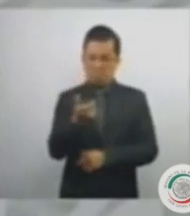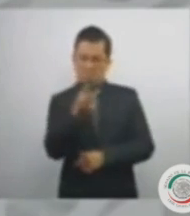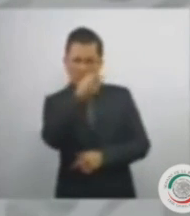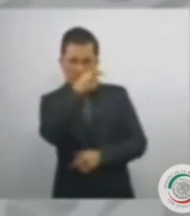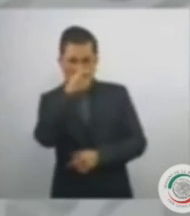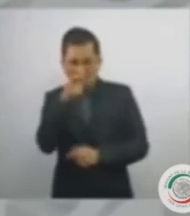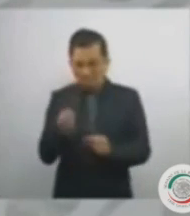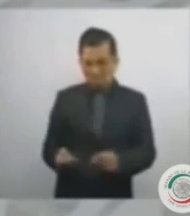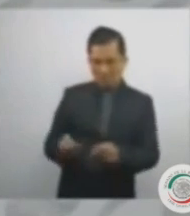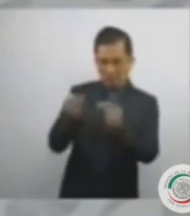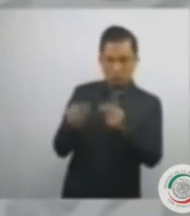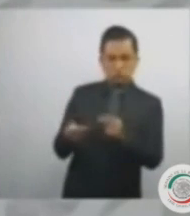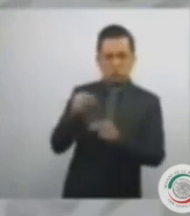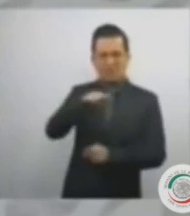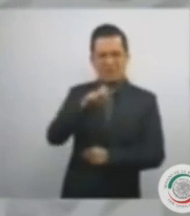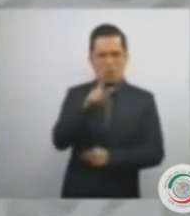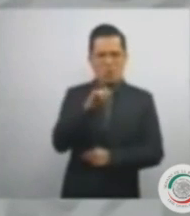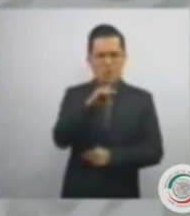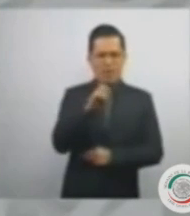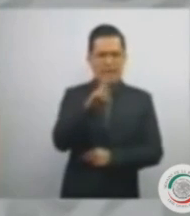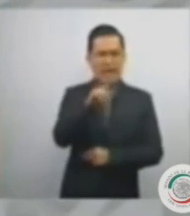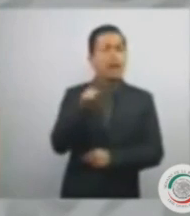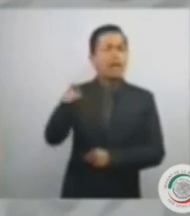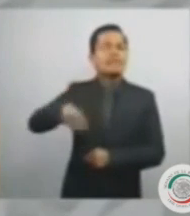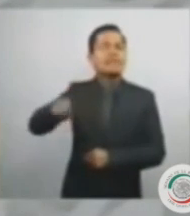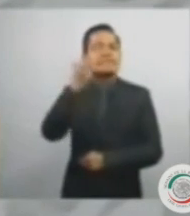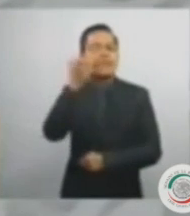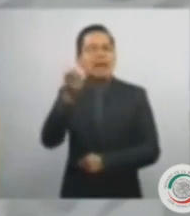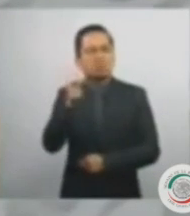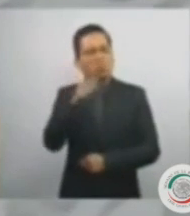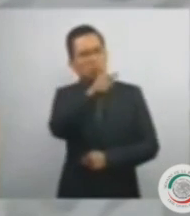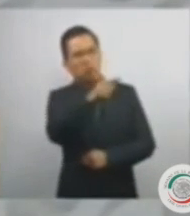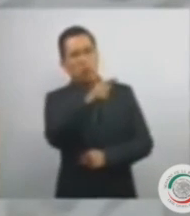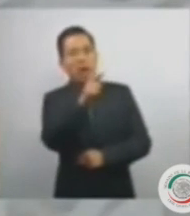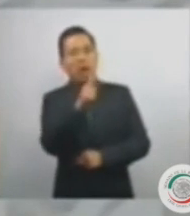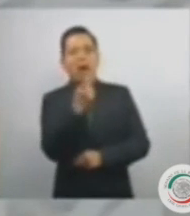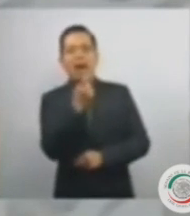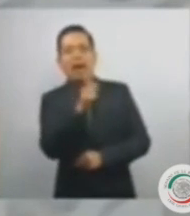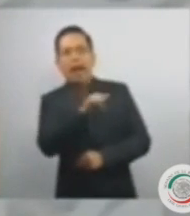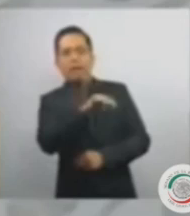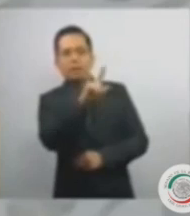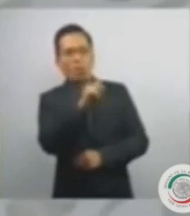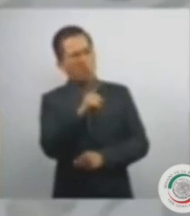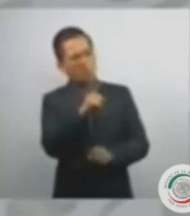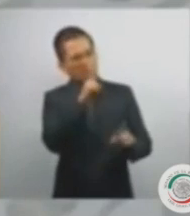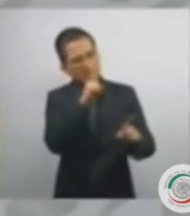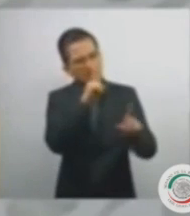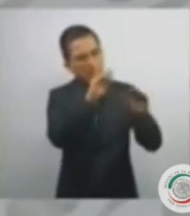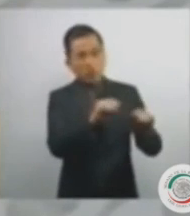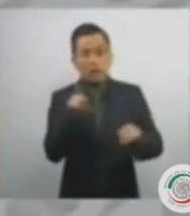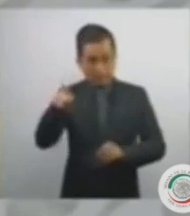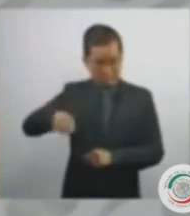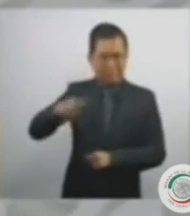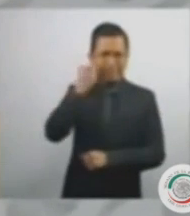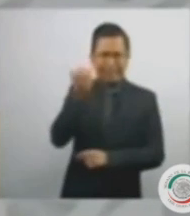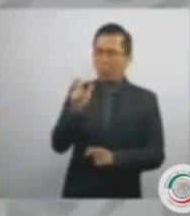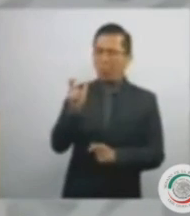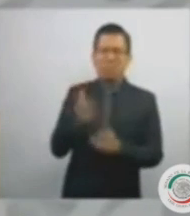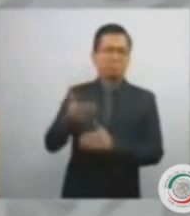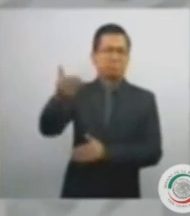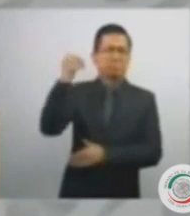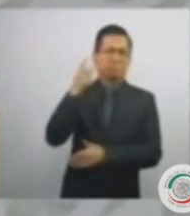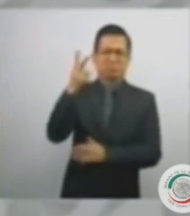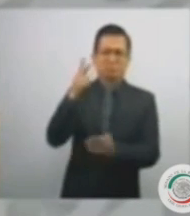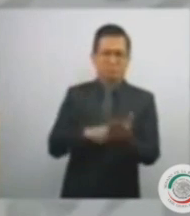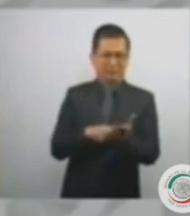a como dé lugar, que no hable este señor porque se dirige al pueblo, que no le diga al pueblo lo que está pasando en el